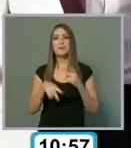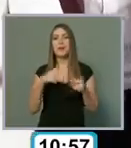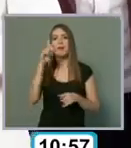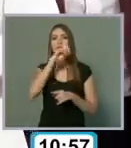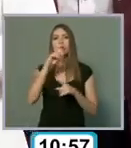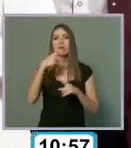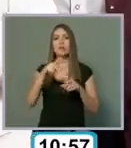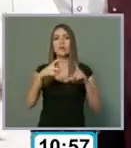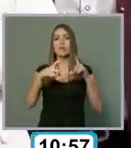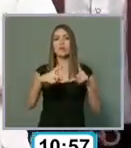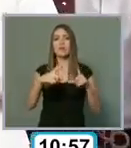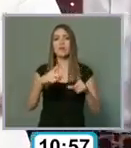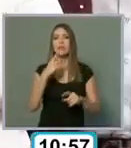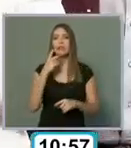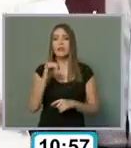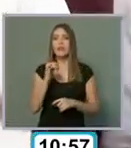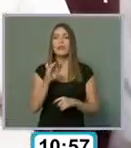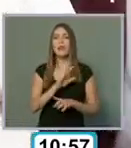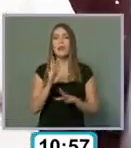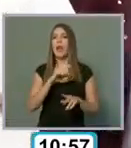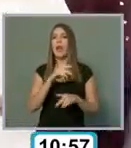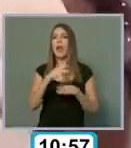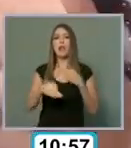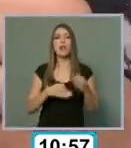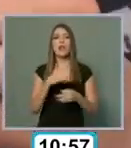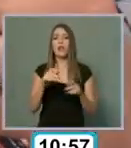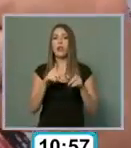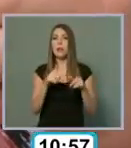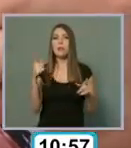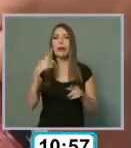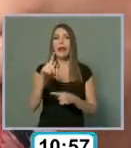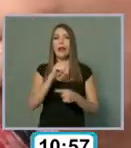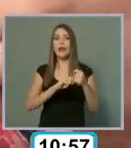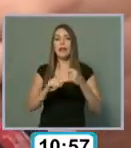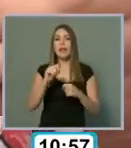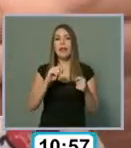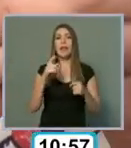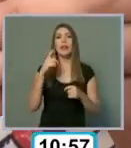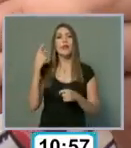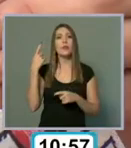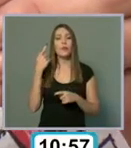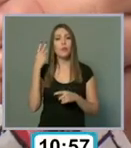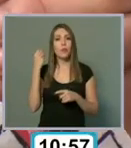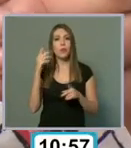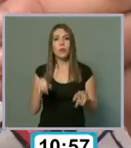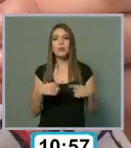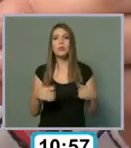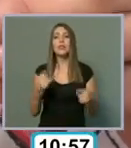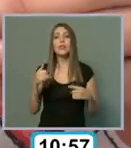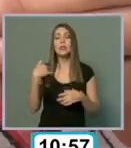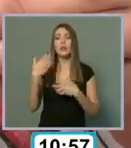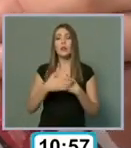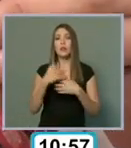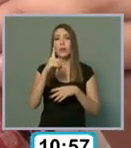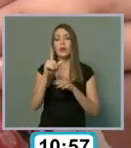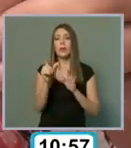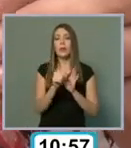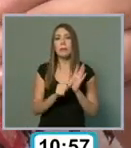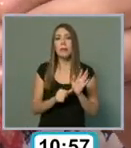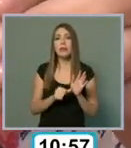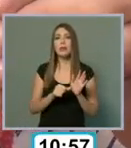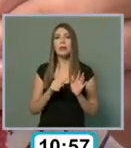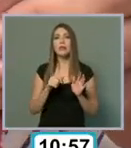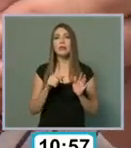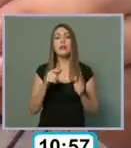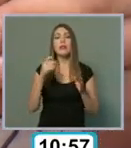material discográfico. Claro que sí, ya está disponible en todas las tiendas digitales, así que por favor adquiéranlo y ya próximamente en un mes más va a estar disponible